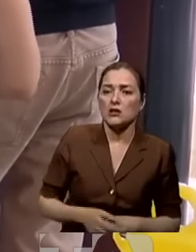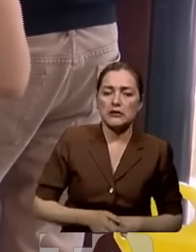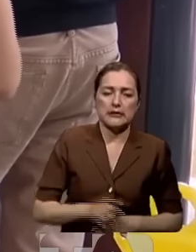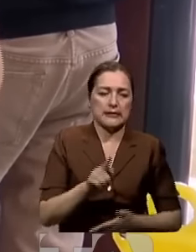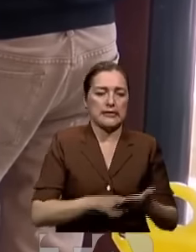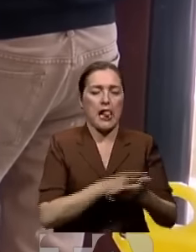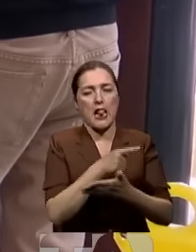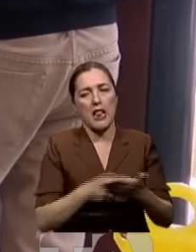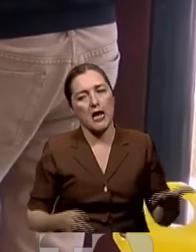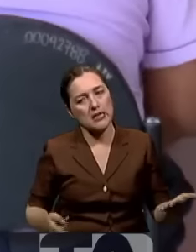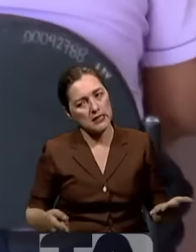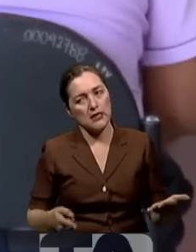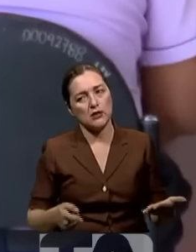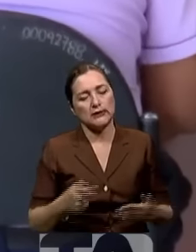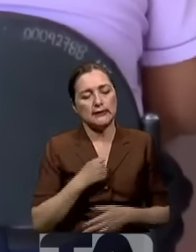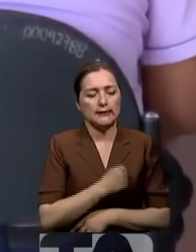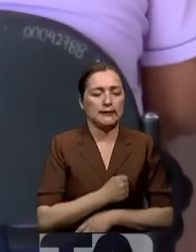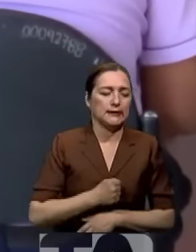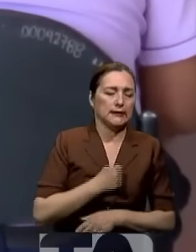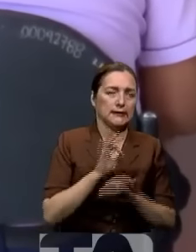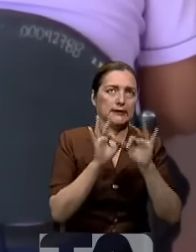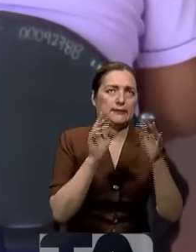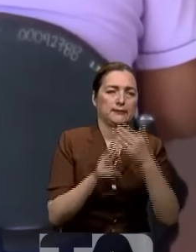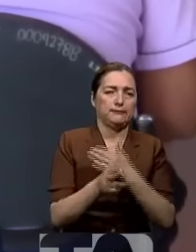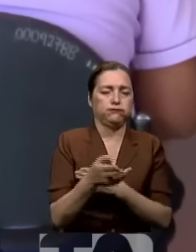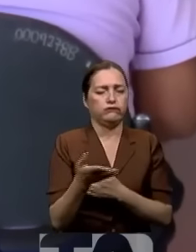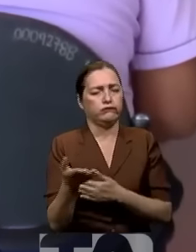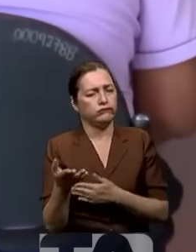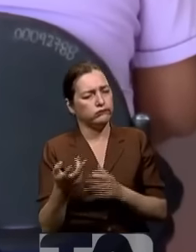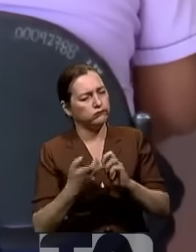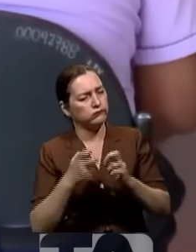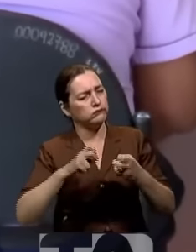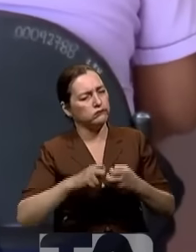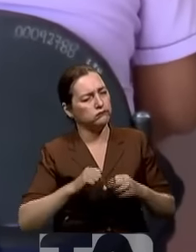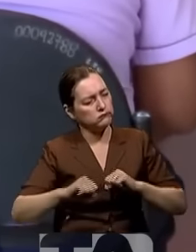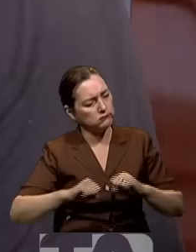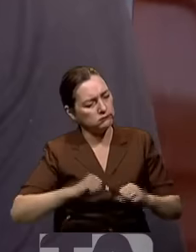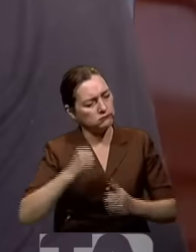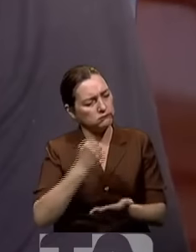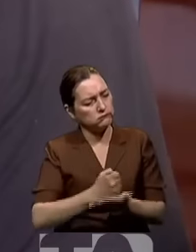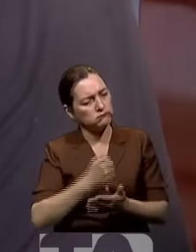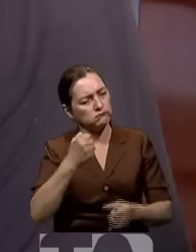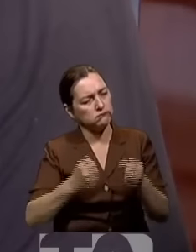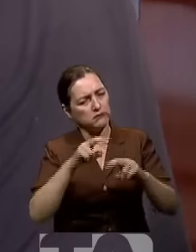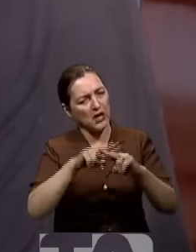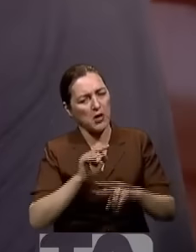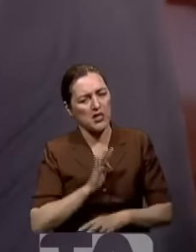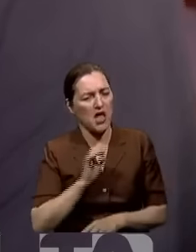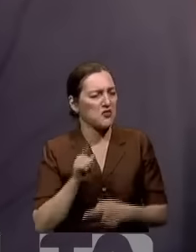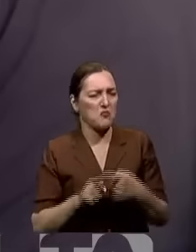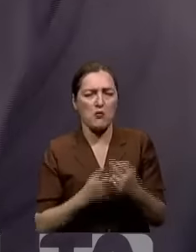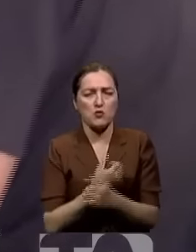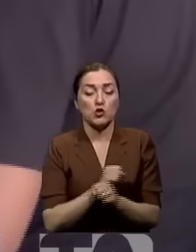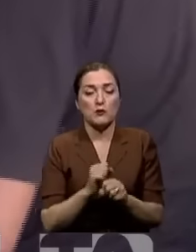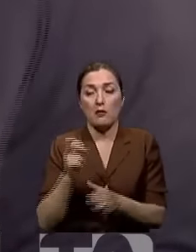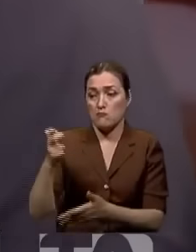Ciudadanos del Cantón Rumiñahui tuvieron inconvenientes para realizar el trámite de matriculación y revisión técnica